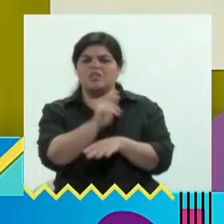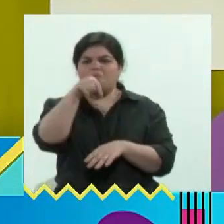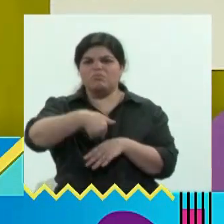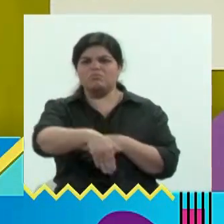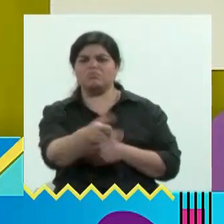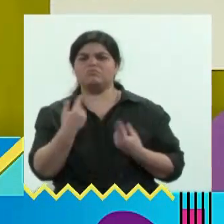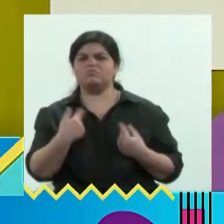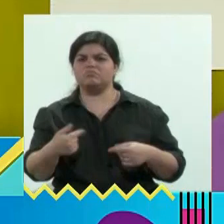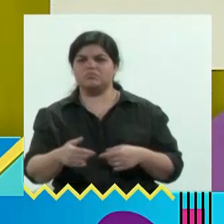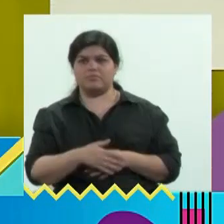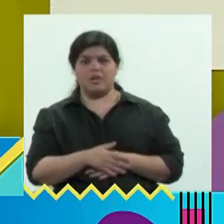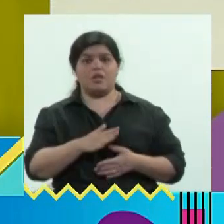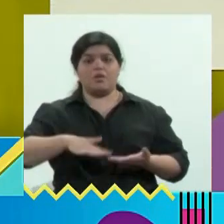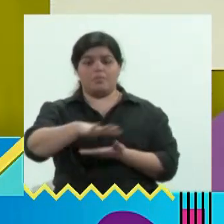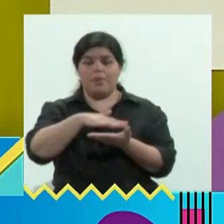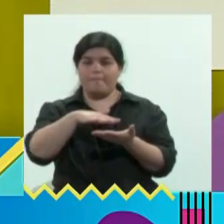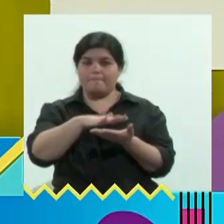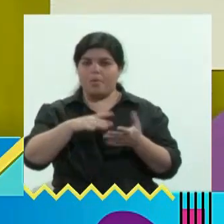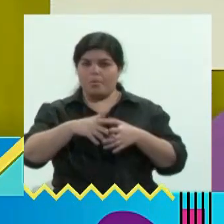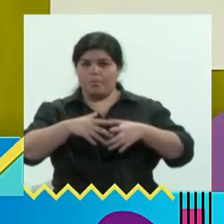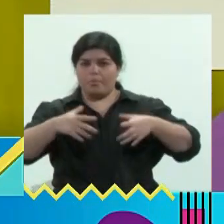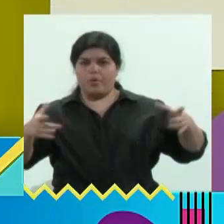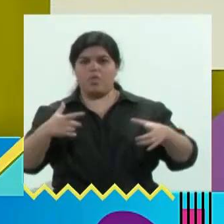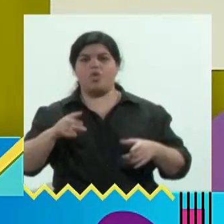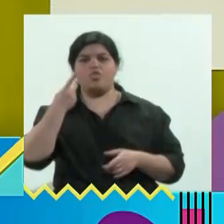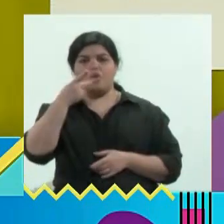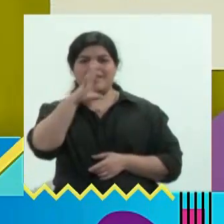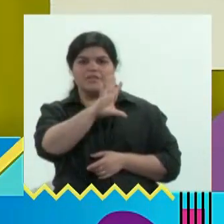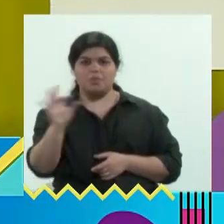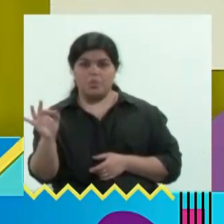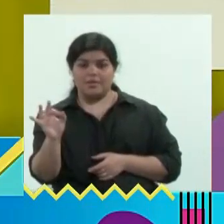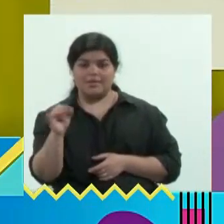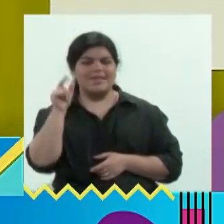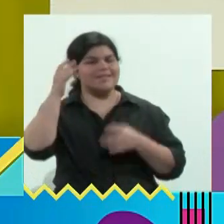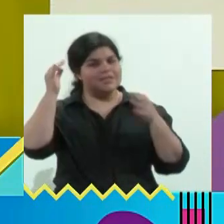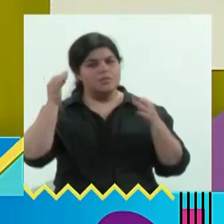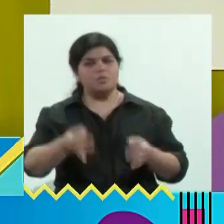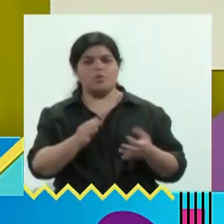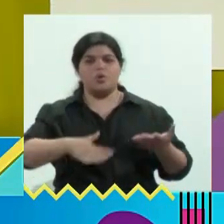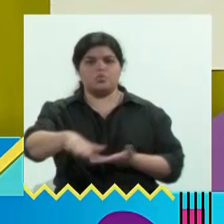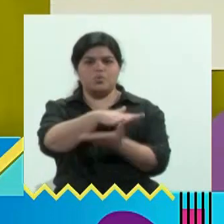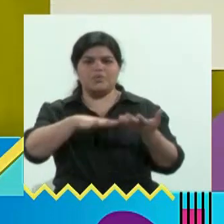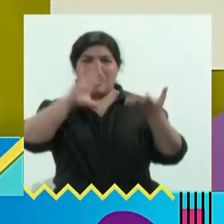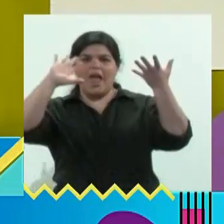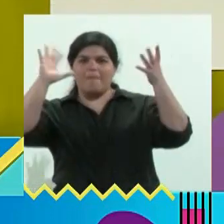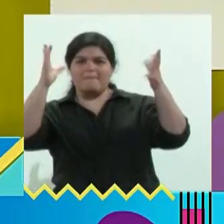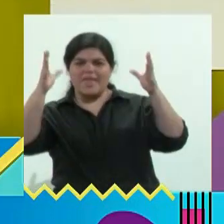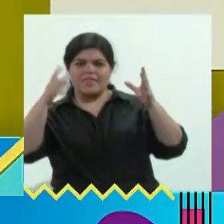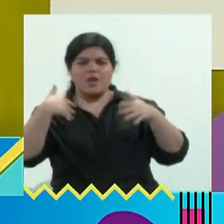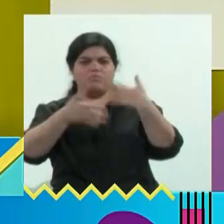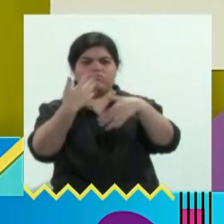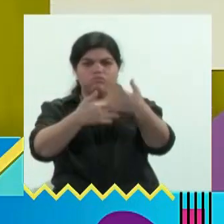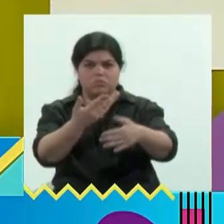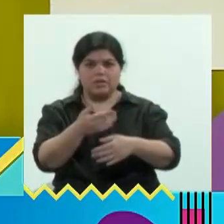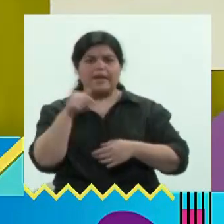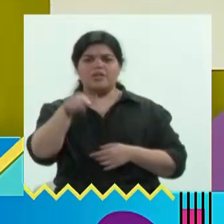de un crecimiento demográfico para el 2050 de un gran impacto justamente social y medioambiental. Bueno, ¿cómo se le